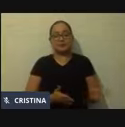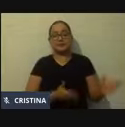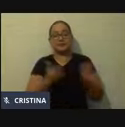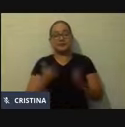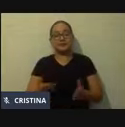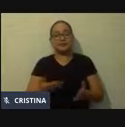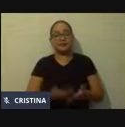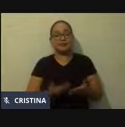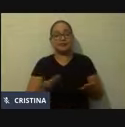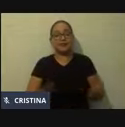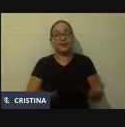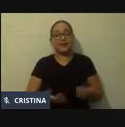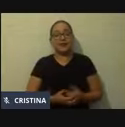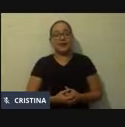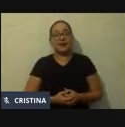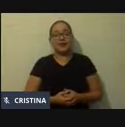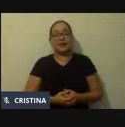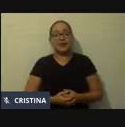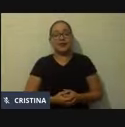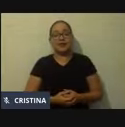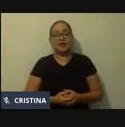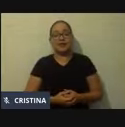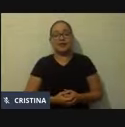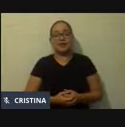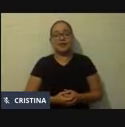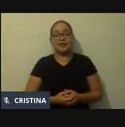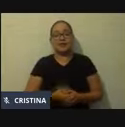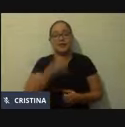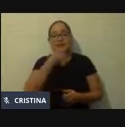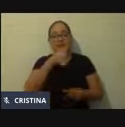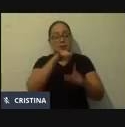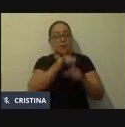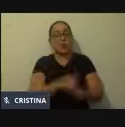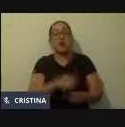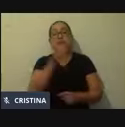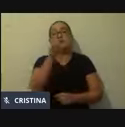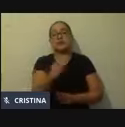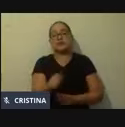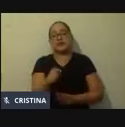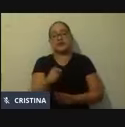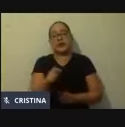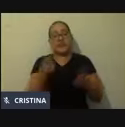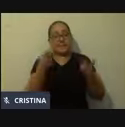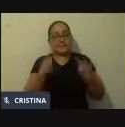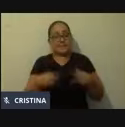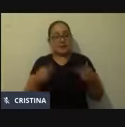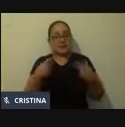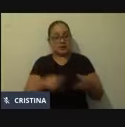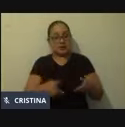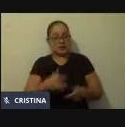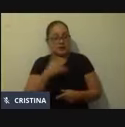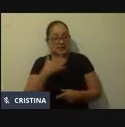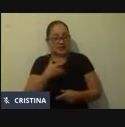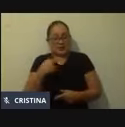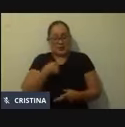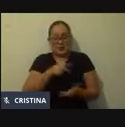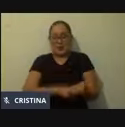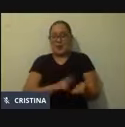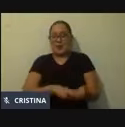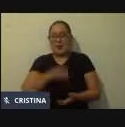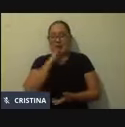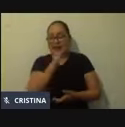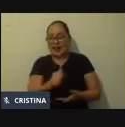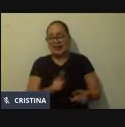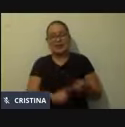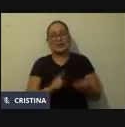finalmente me dicen, el bullying es cuando la persona empieza a sentirse que no vale, empieza